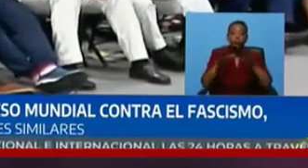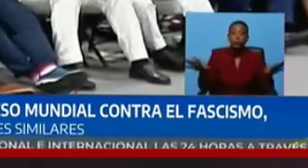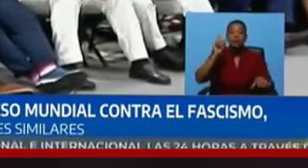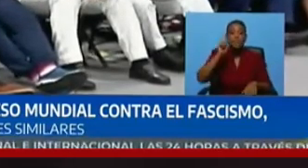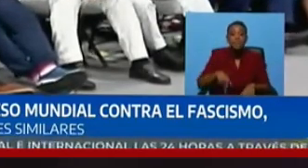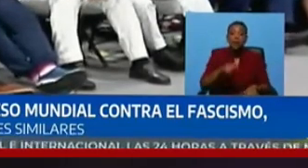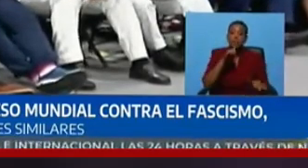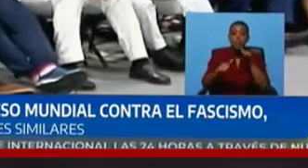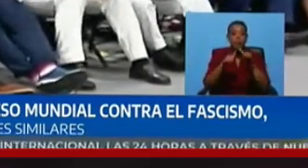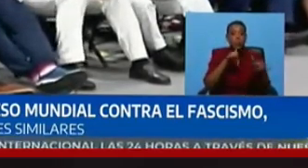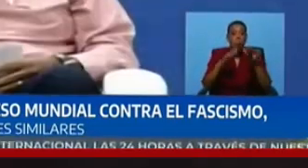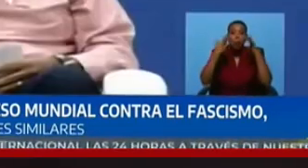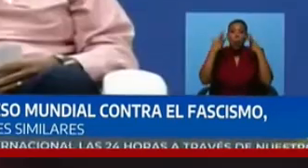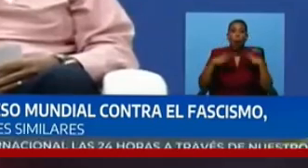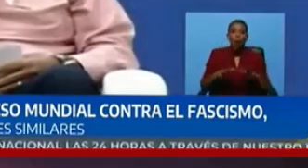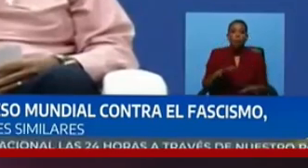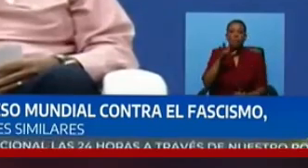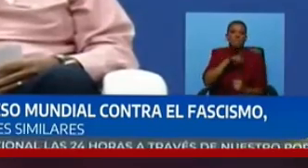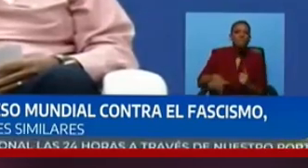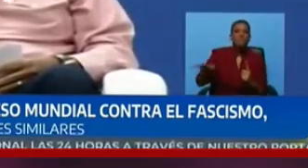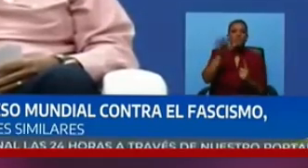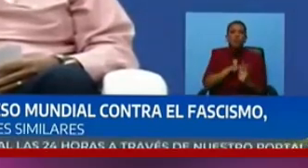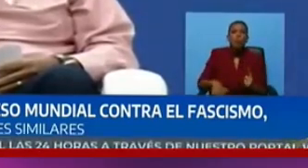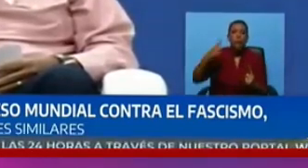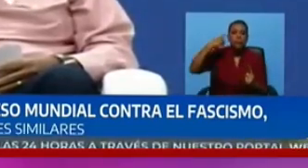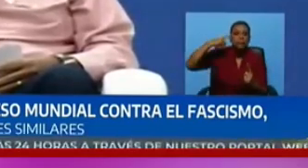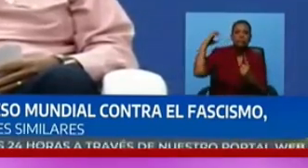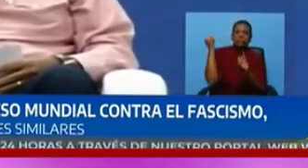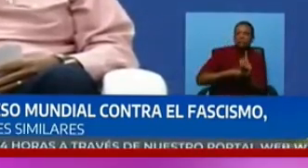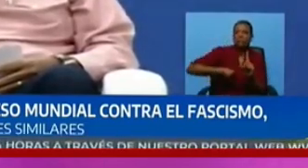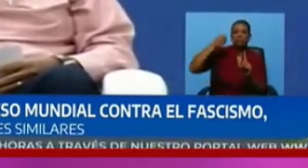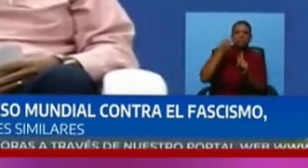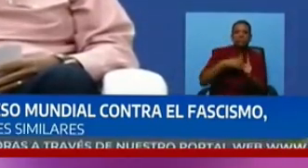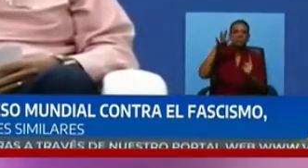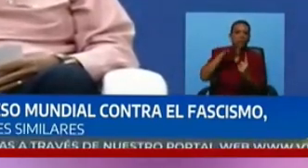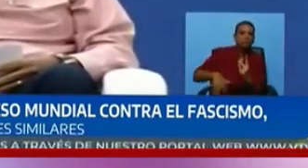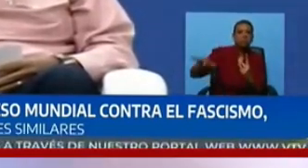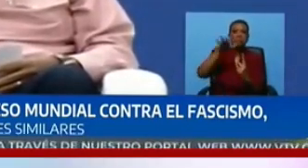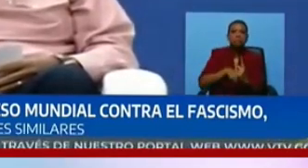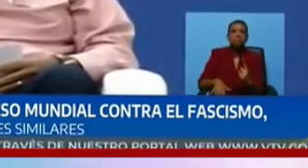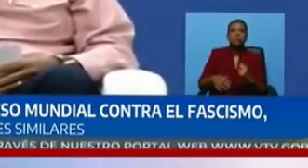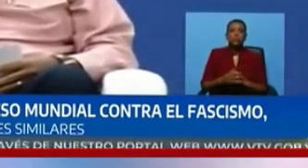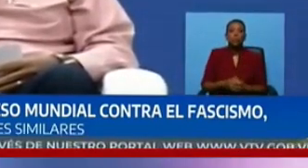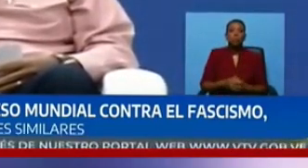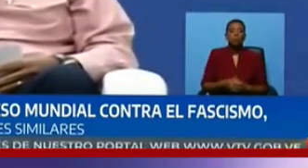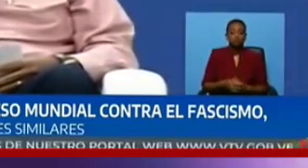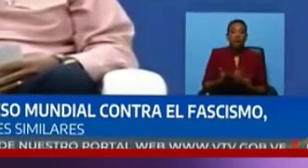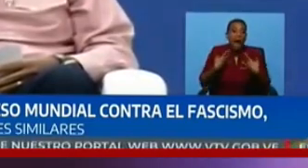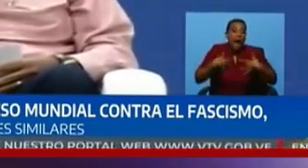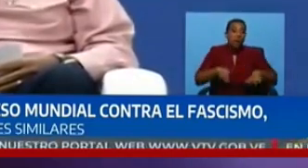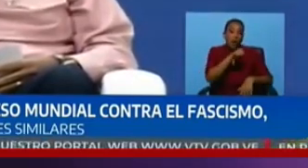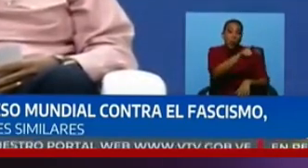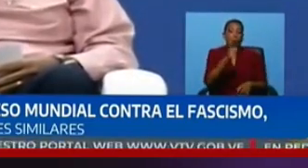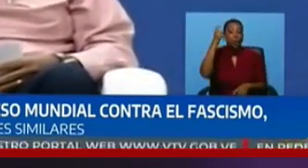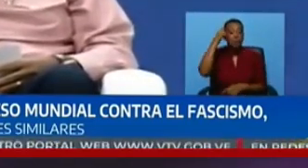internacional, que salgan ideas concretas de qué podemos hacer. La idea de hacer un